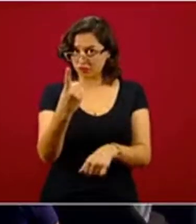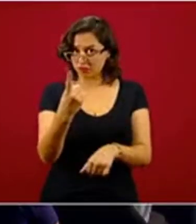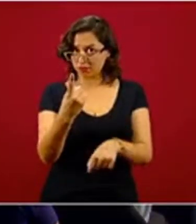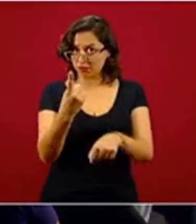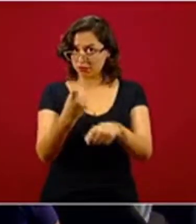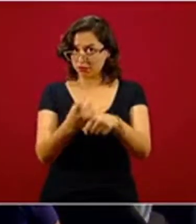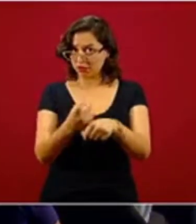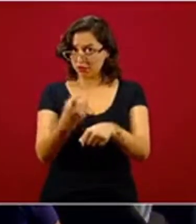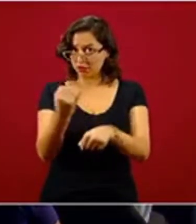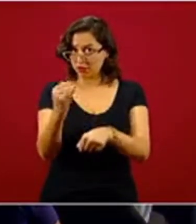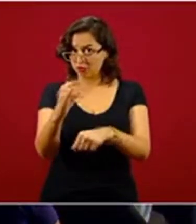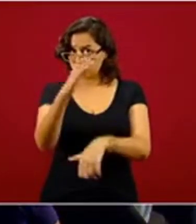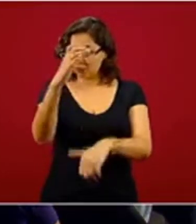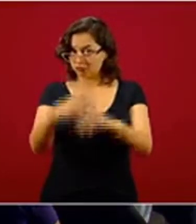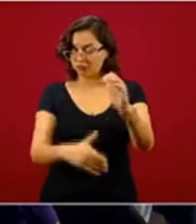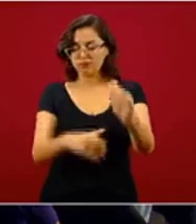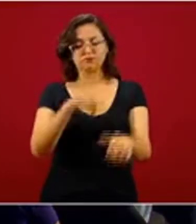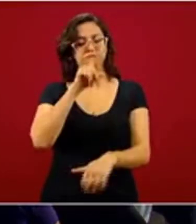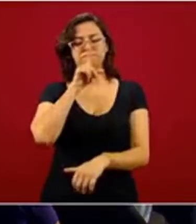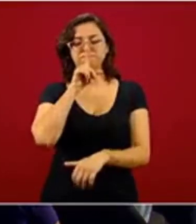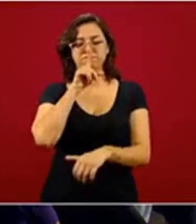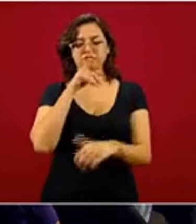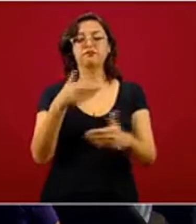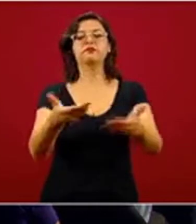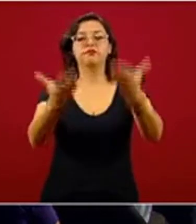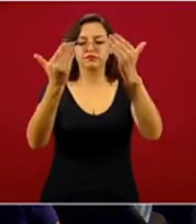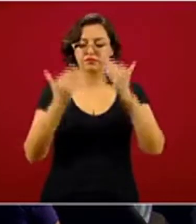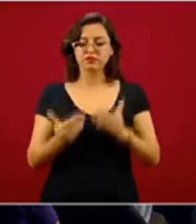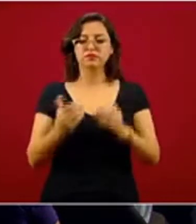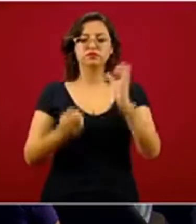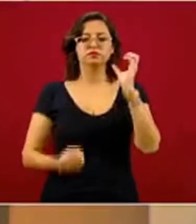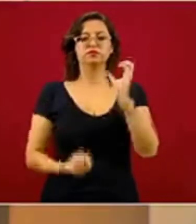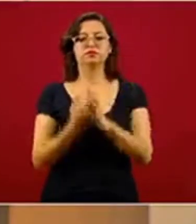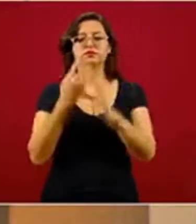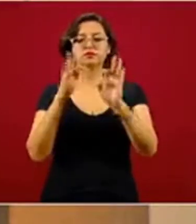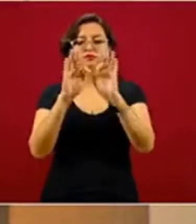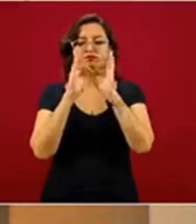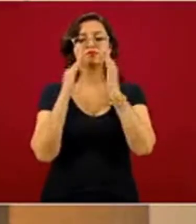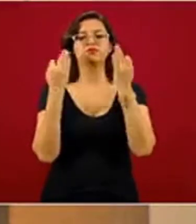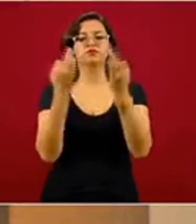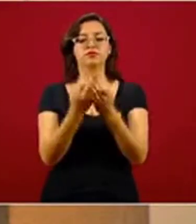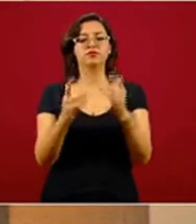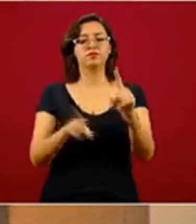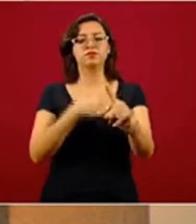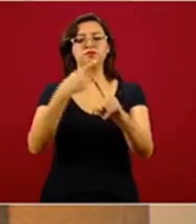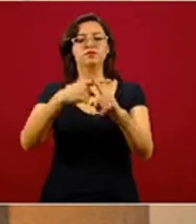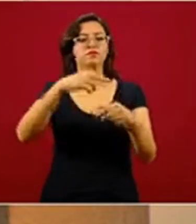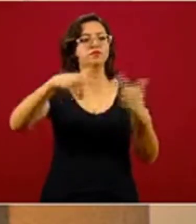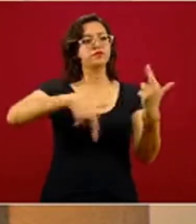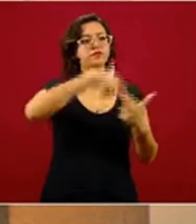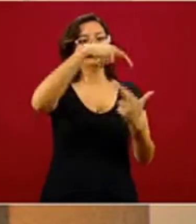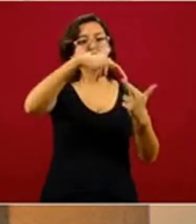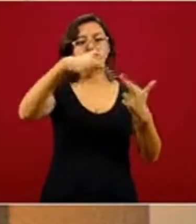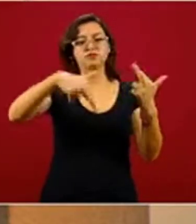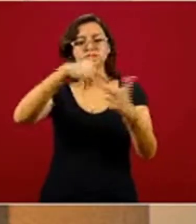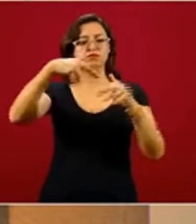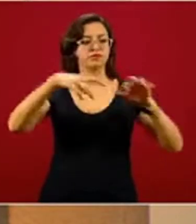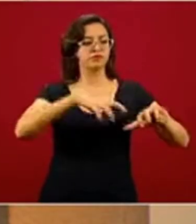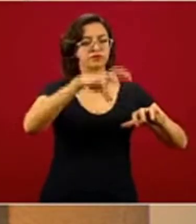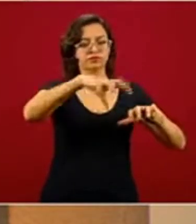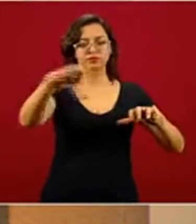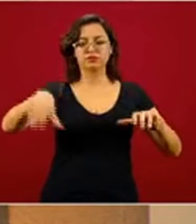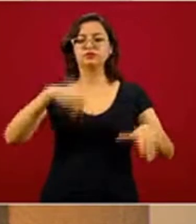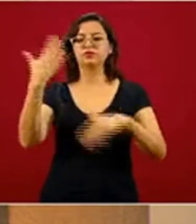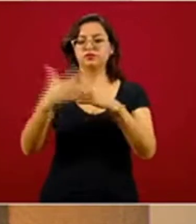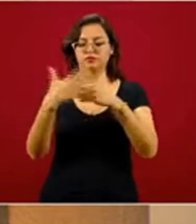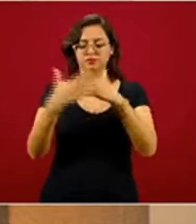Sana Distancia, sino que entonces ahora vendrá un nuevo esquema regionalizado que ya se ha presentado en ocasiones y durante la próxima semana